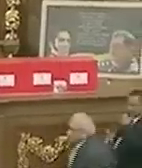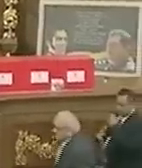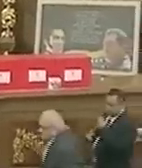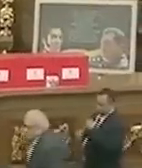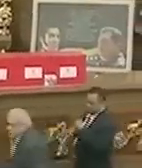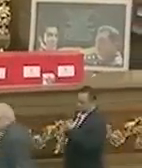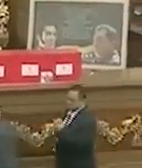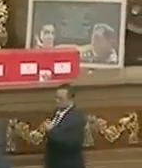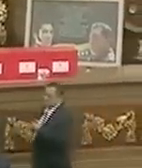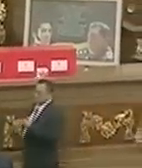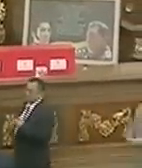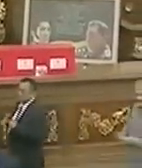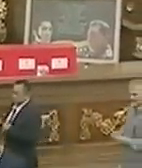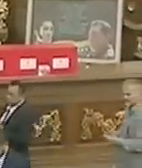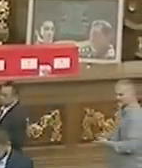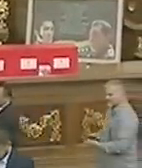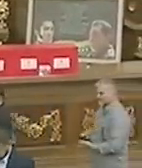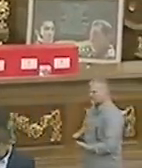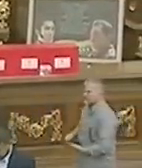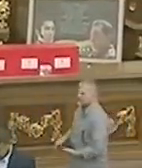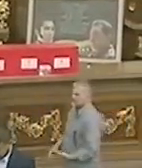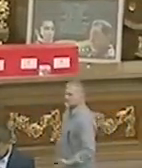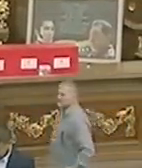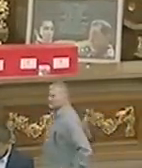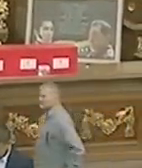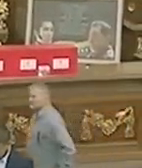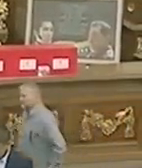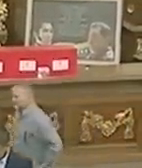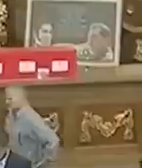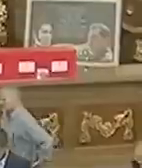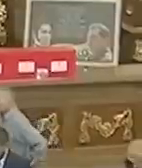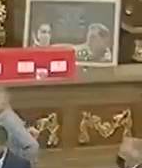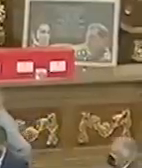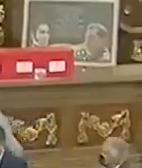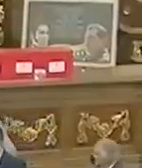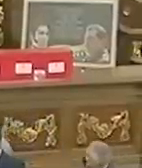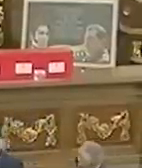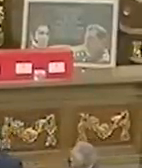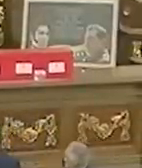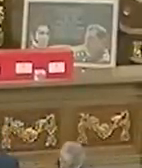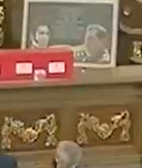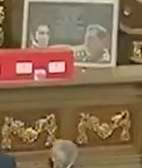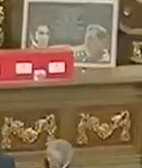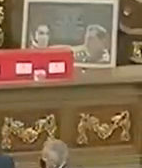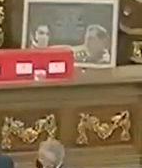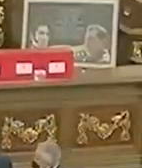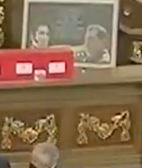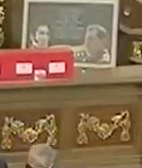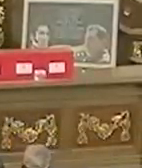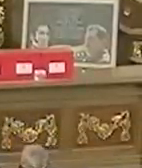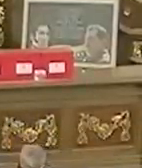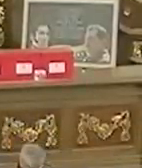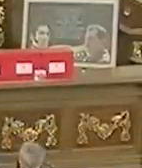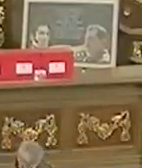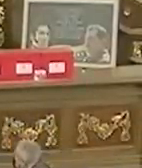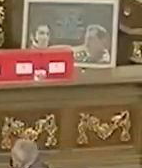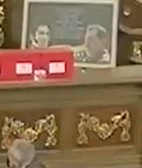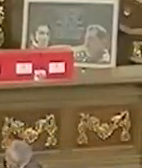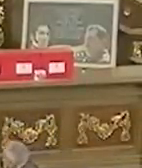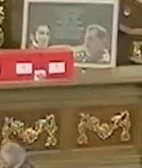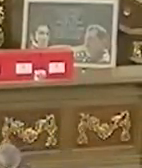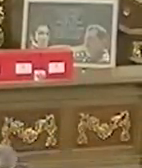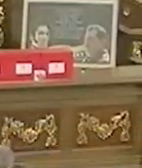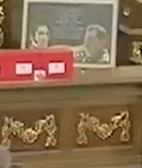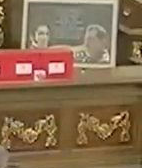Venezuela. Hoy fueron presentados dos puntos en el orden del día. El primero de ellos, esta remisión por parte del Comité de Postulaciones Electorales correspondiente a este año